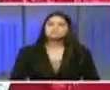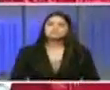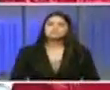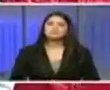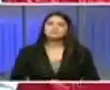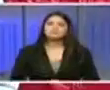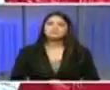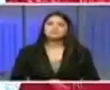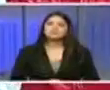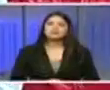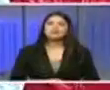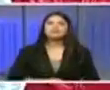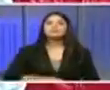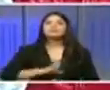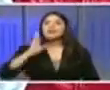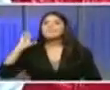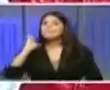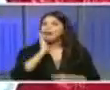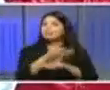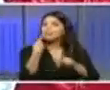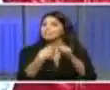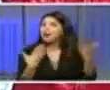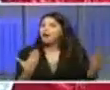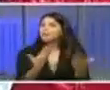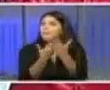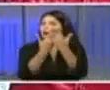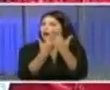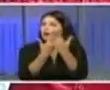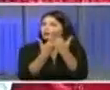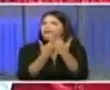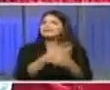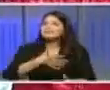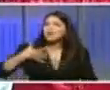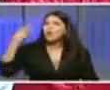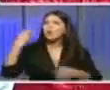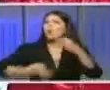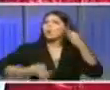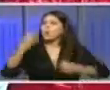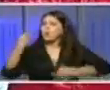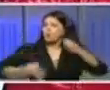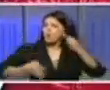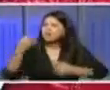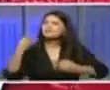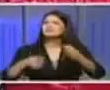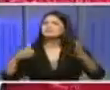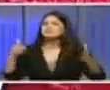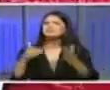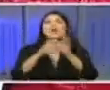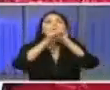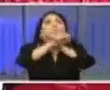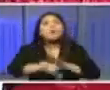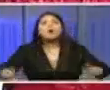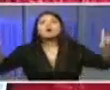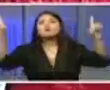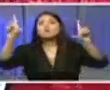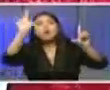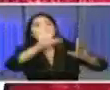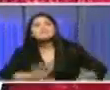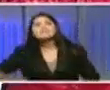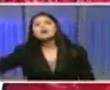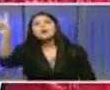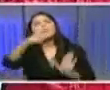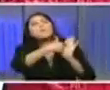Demanda con amparo. Y quiero hacer un juicio histórico que se transmita a toda la nación